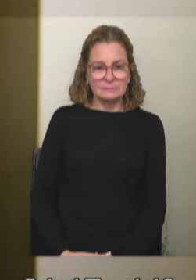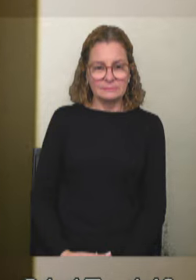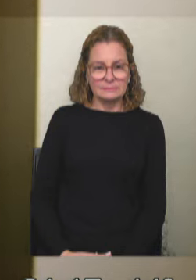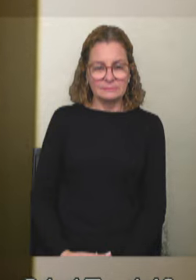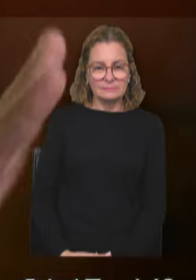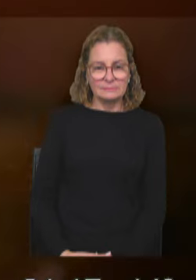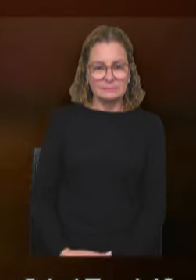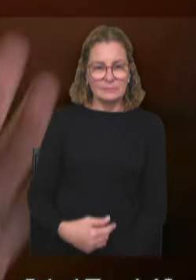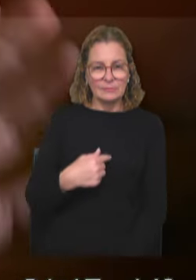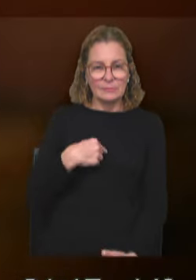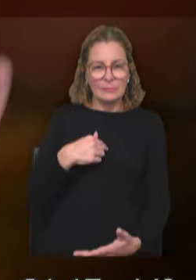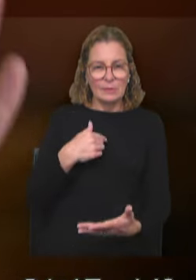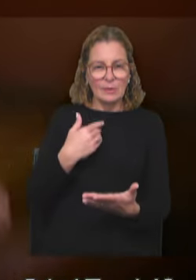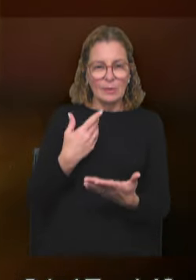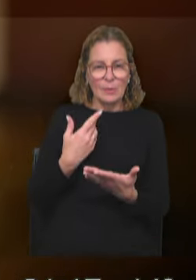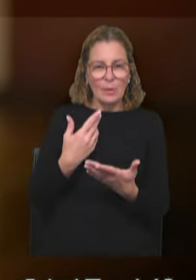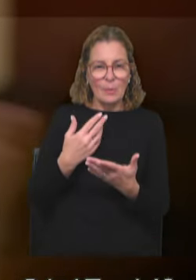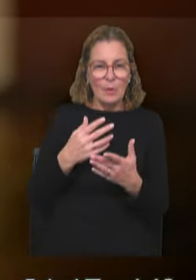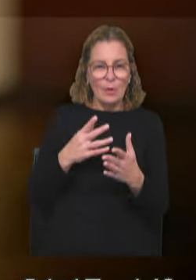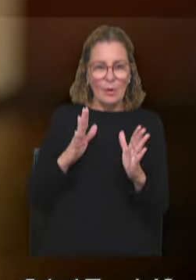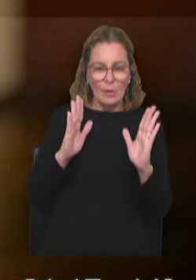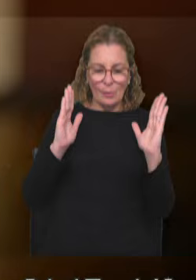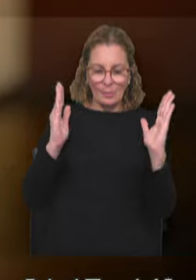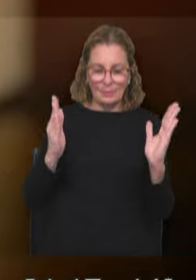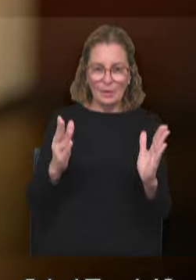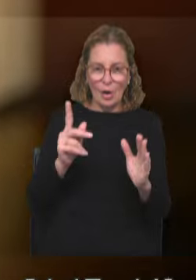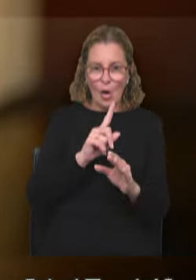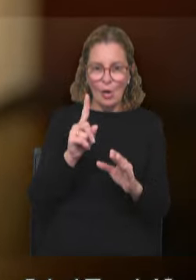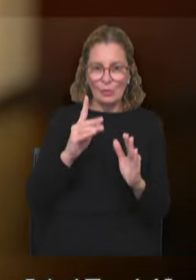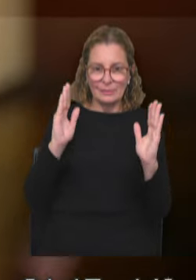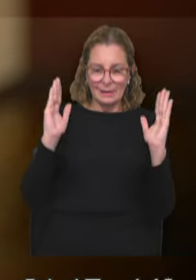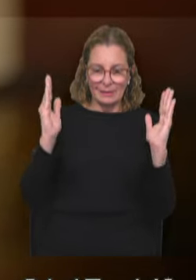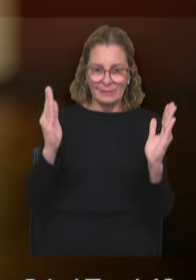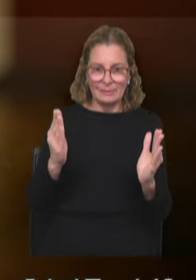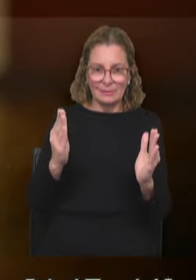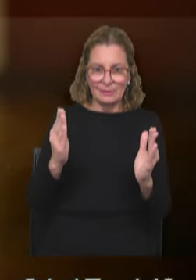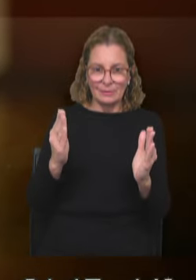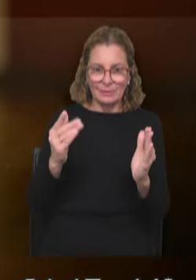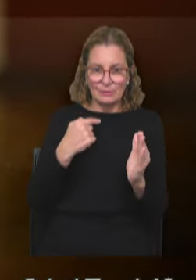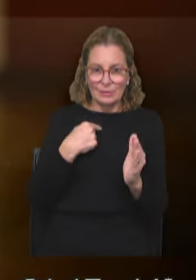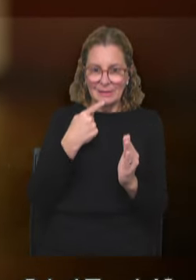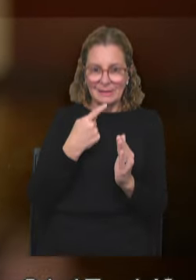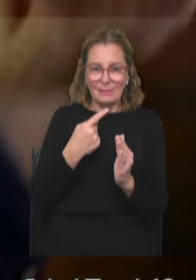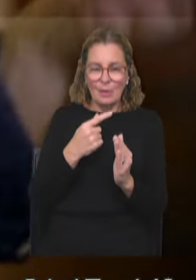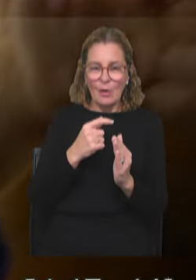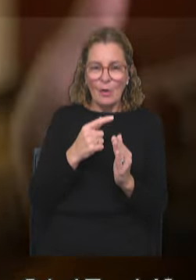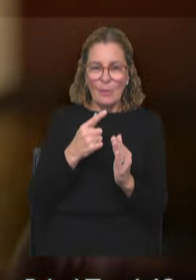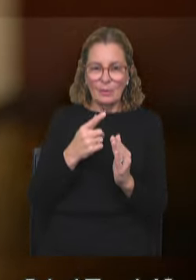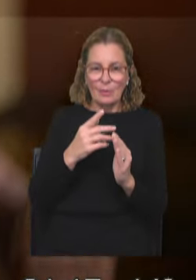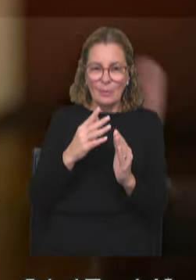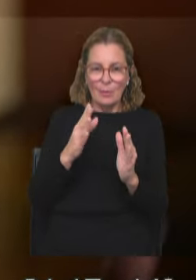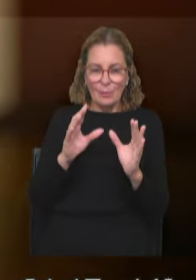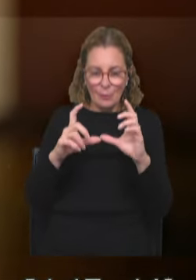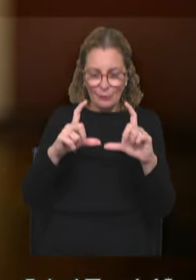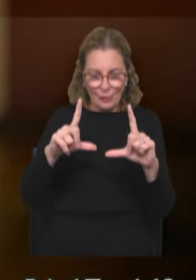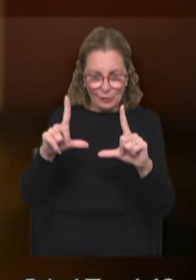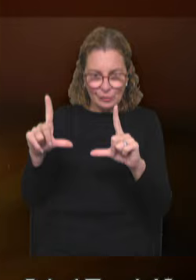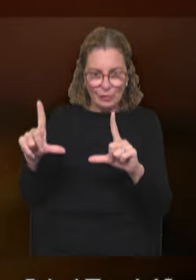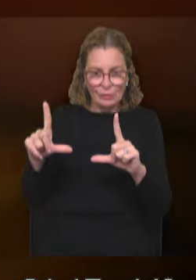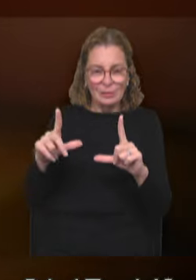Yo planteé una suerte de cortejo de 11 gauchos más, que son los gauchitos, como le decimos familiarmente, por los formatos, son